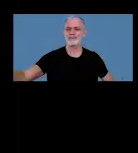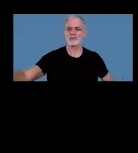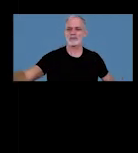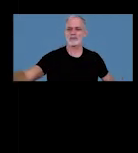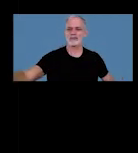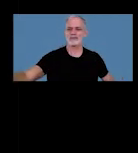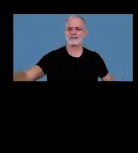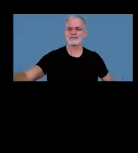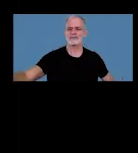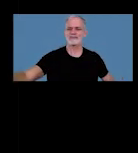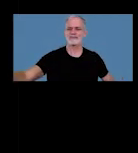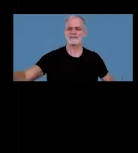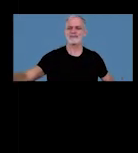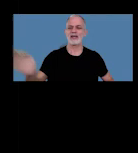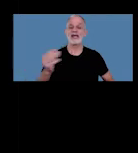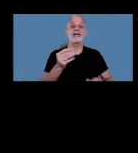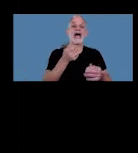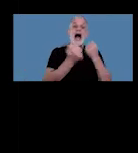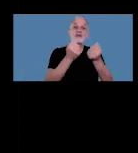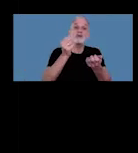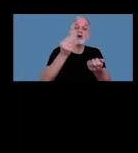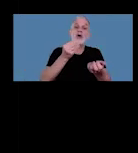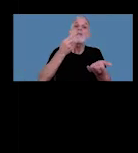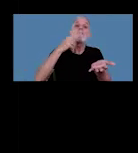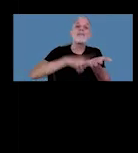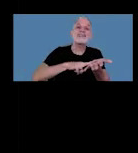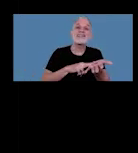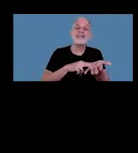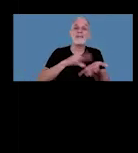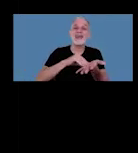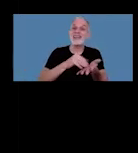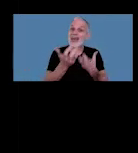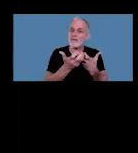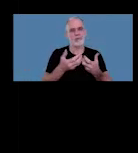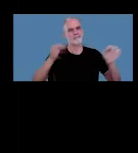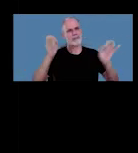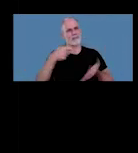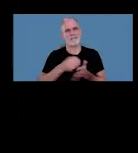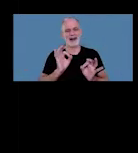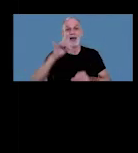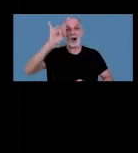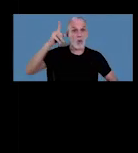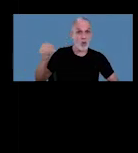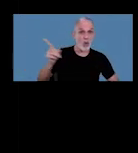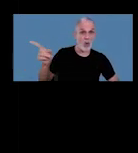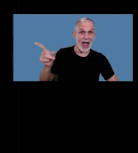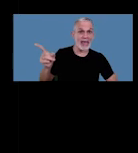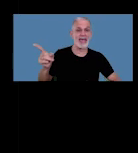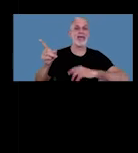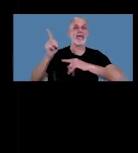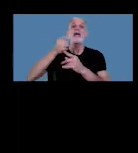Si el auto se patentó en Tierra del Fuego, va a estar exento. Y si se patentó en Uruguay, tendrá que tener